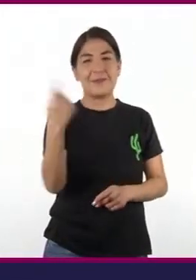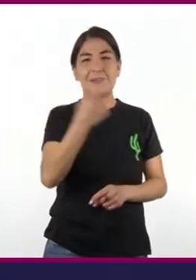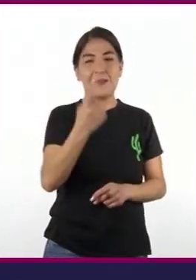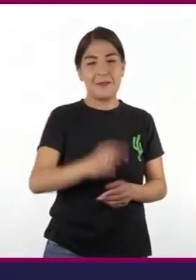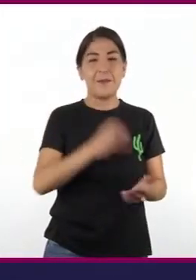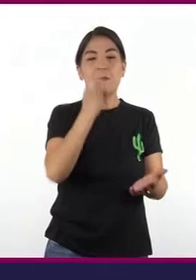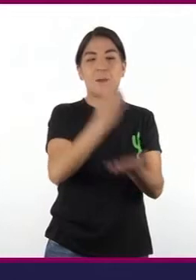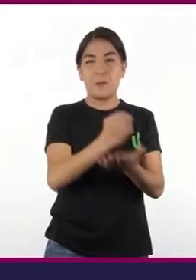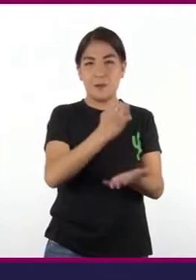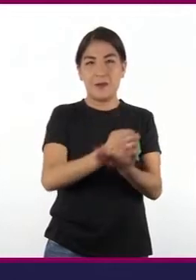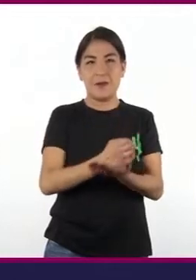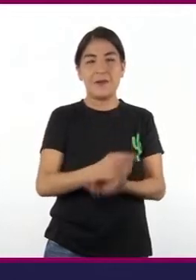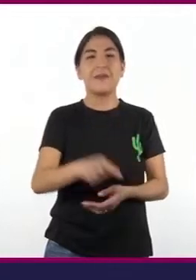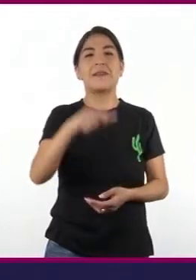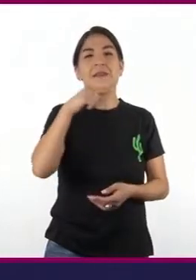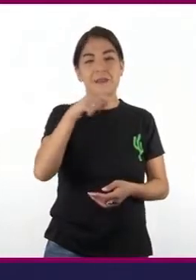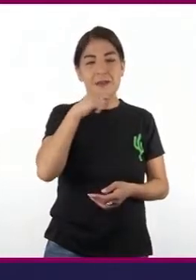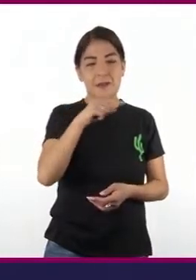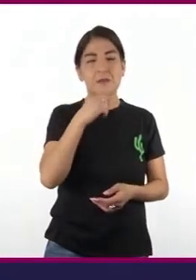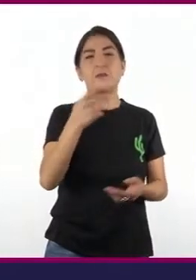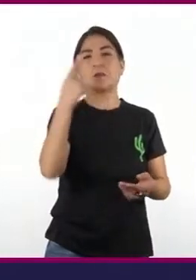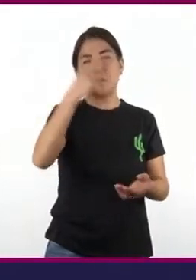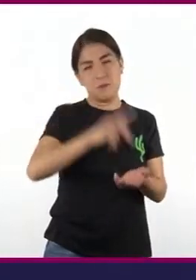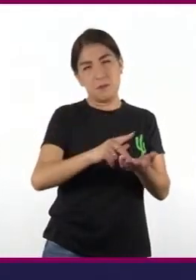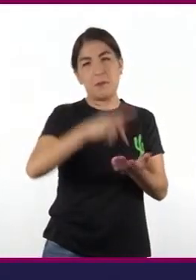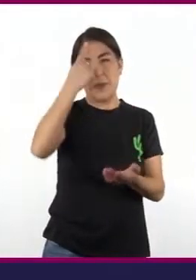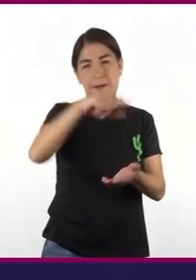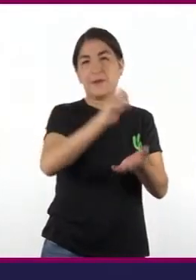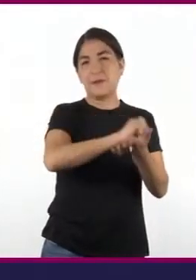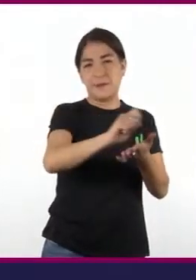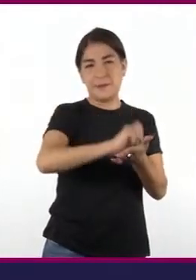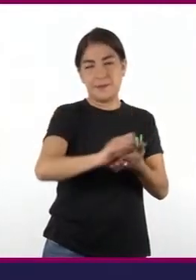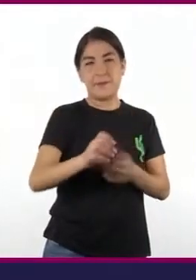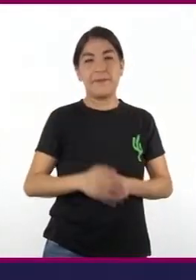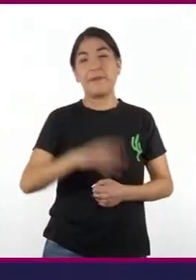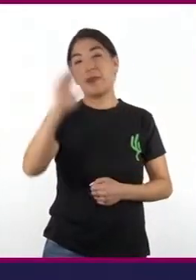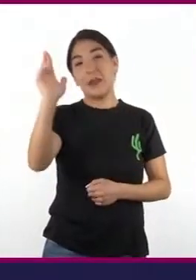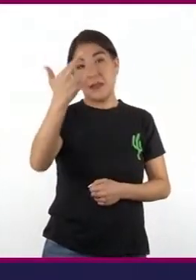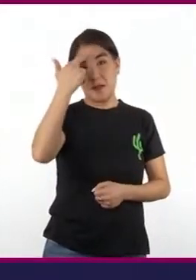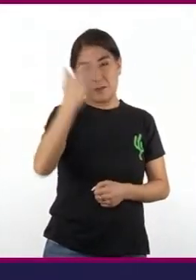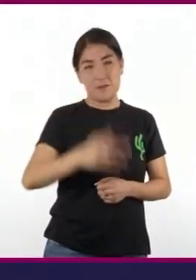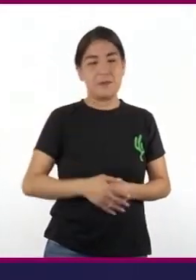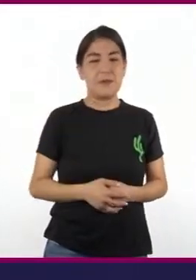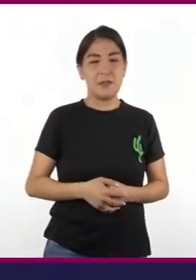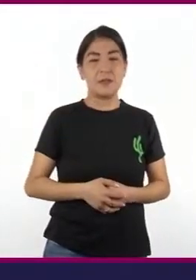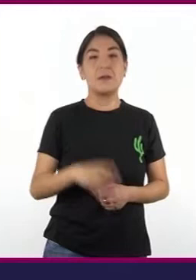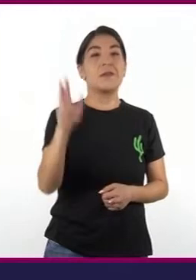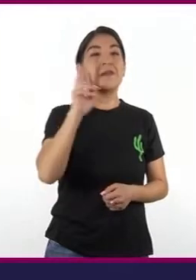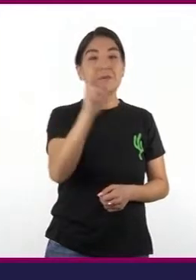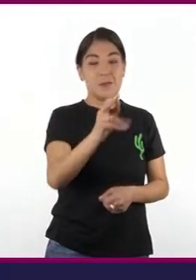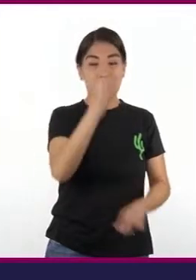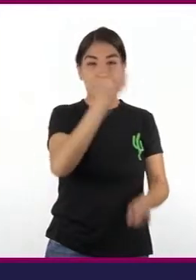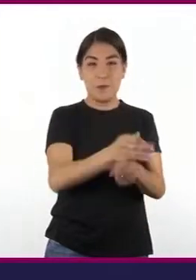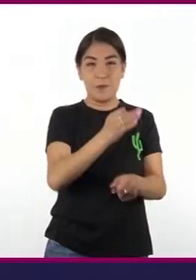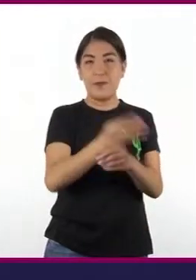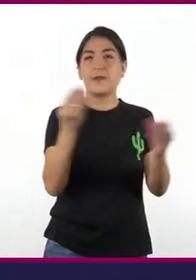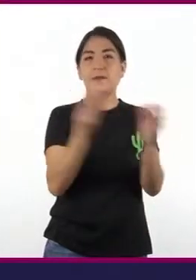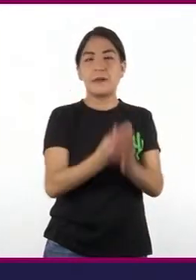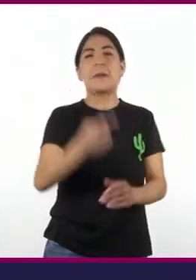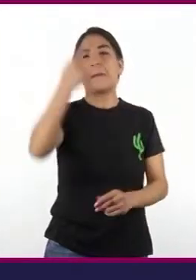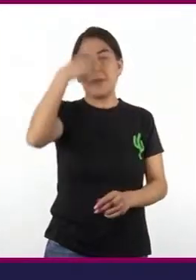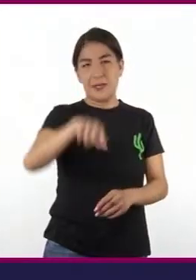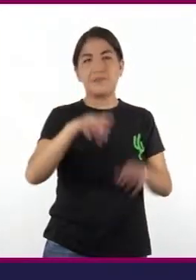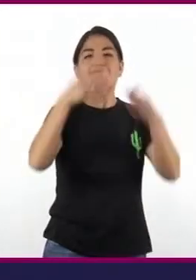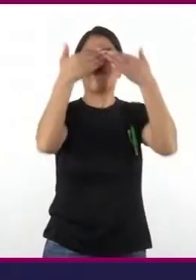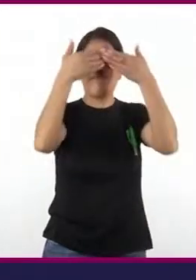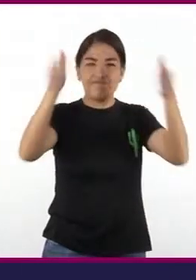cuaderno y lápiz o bolígrafo para tomar notas. Recordemos que todo lo que veamos en esta sesión es para